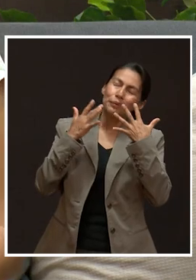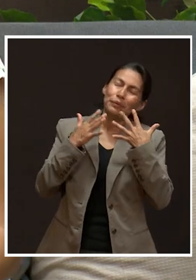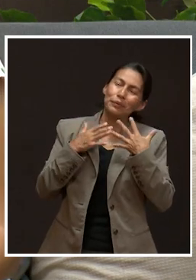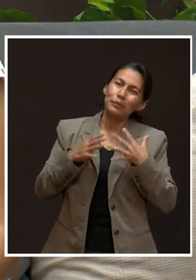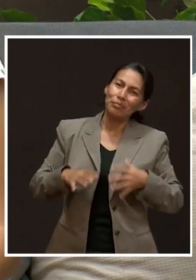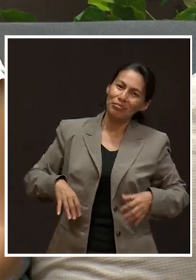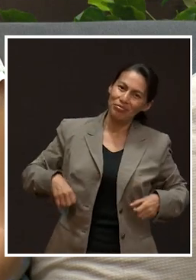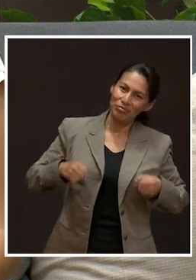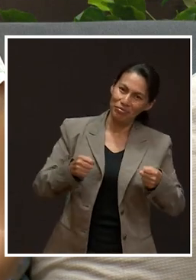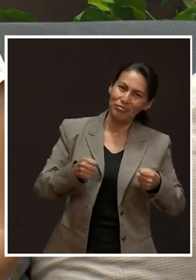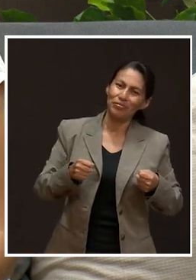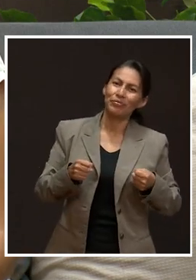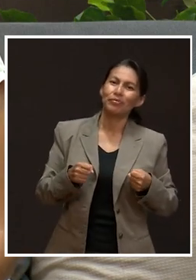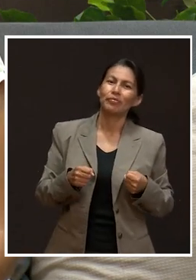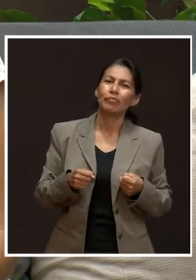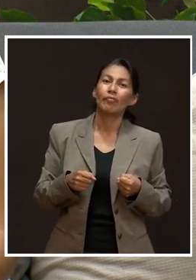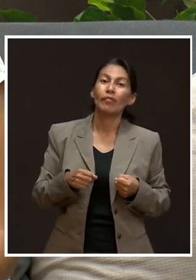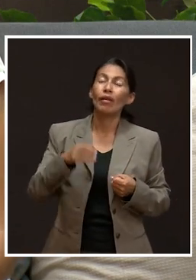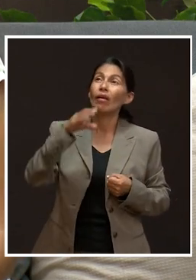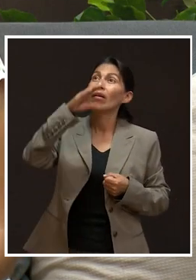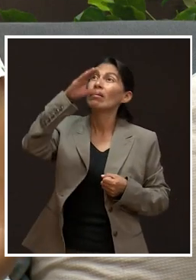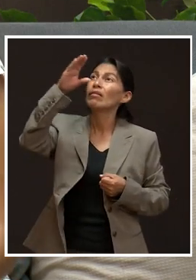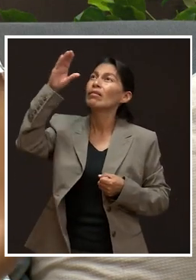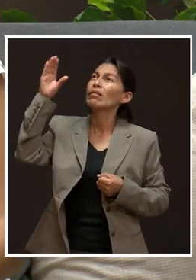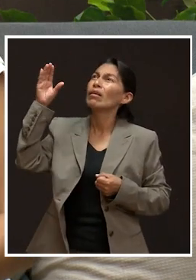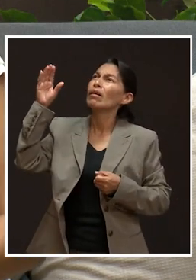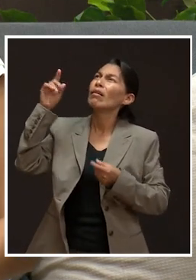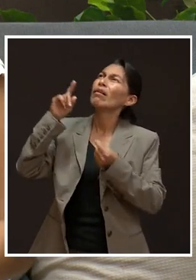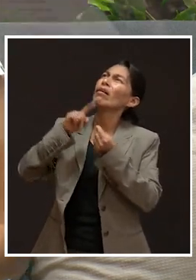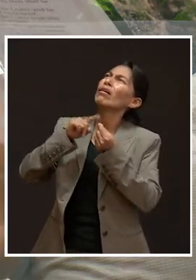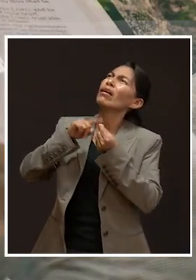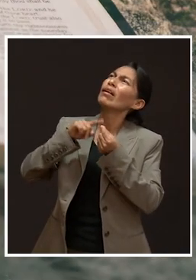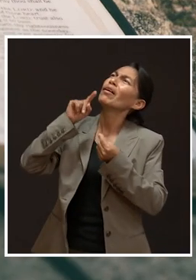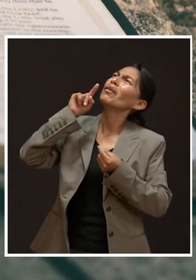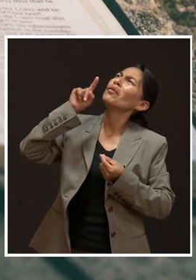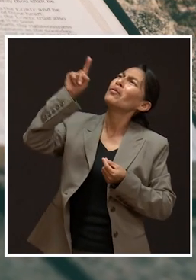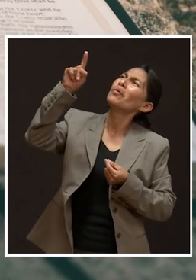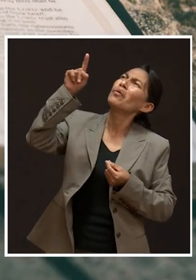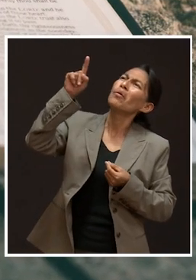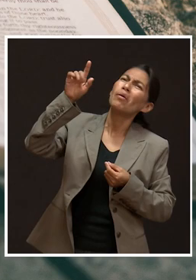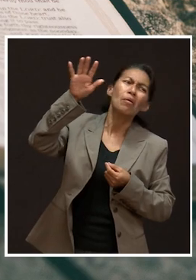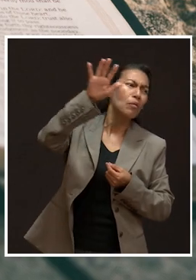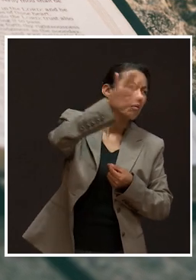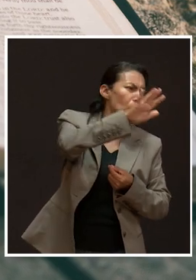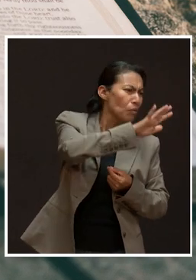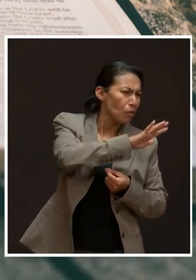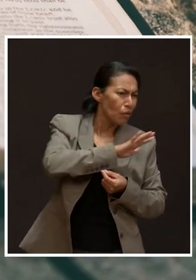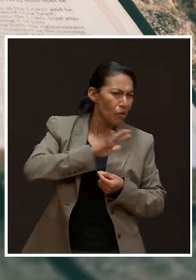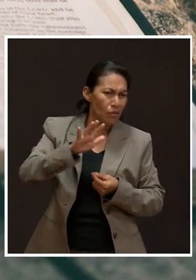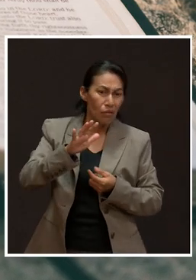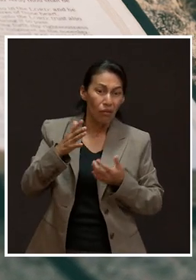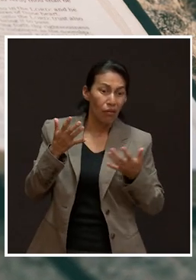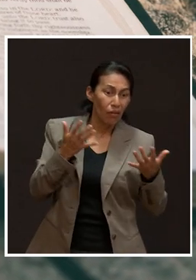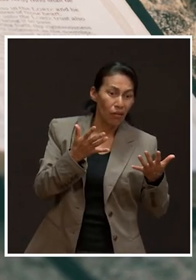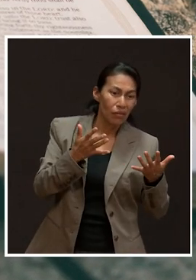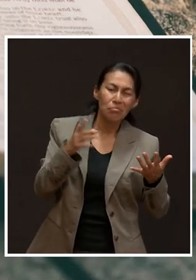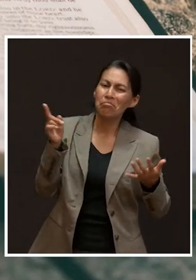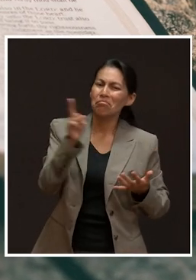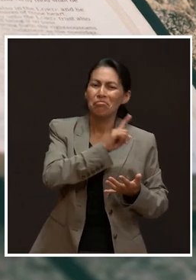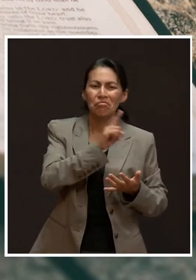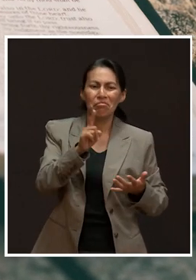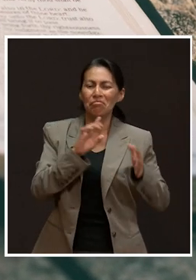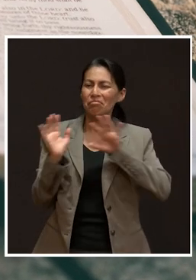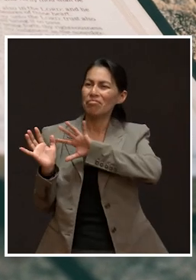cuales es como un refuerzo para mi vida. Y dice, ¿A quién tengo yo en los cielos, sino a ti?